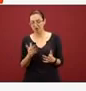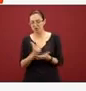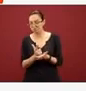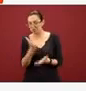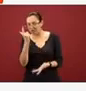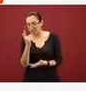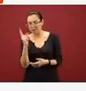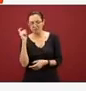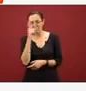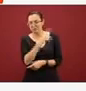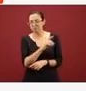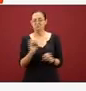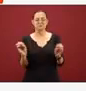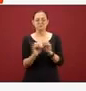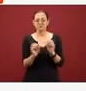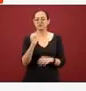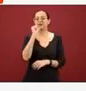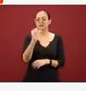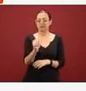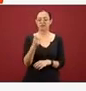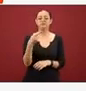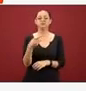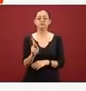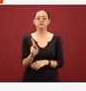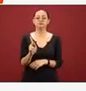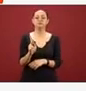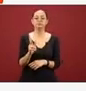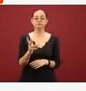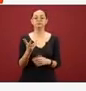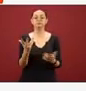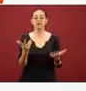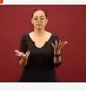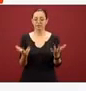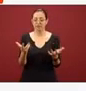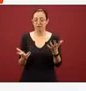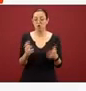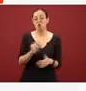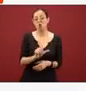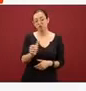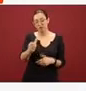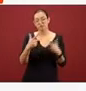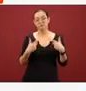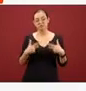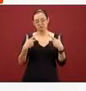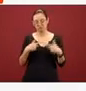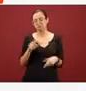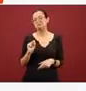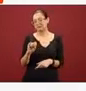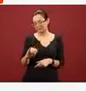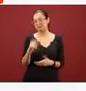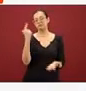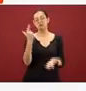no grave, aunque tenemos lógicamente también proporciones de graves que representan el 2%.